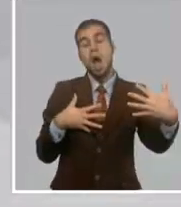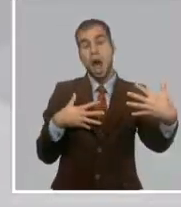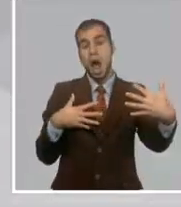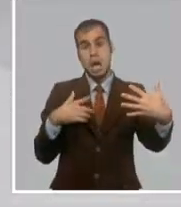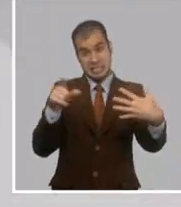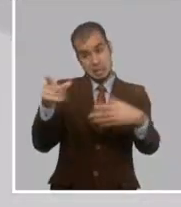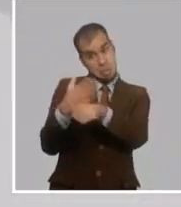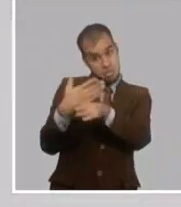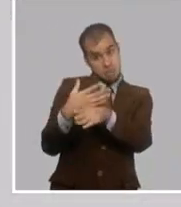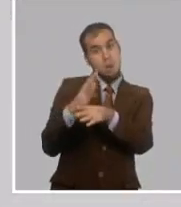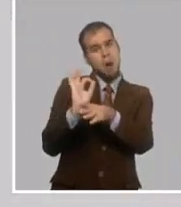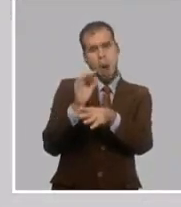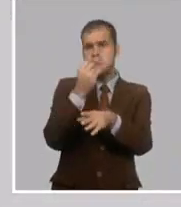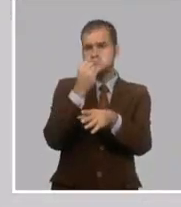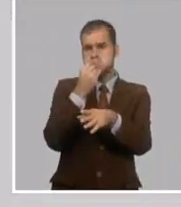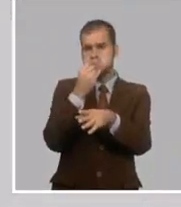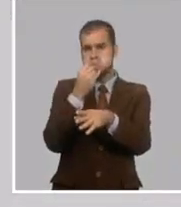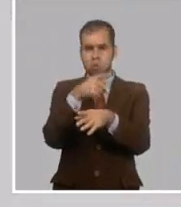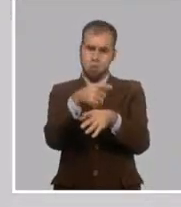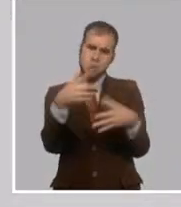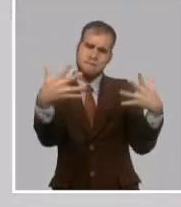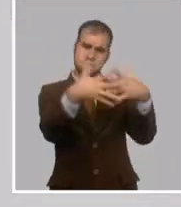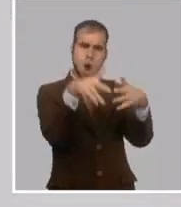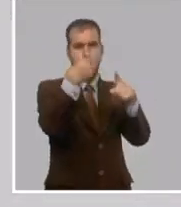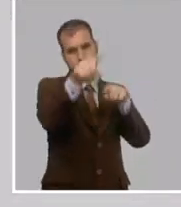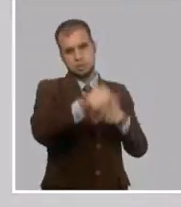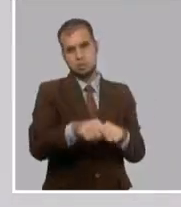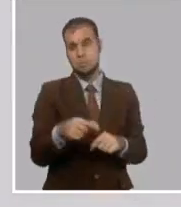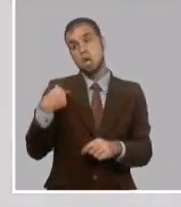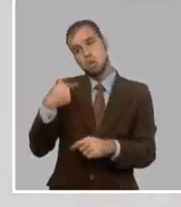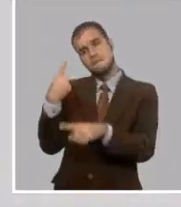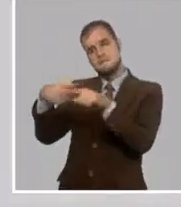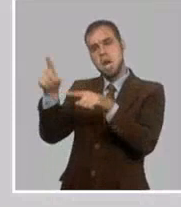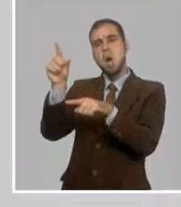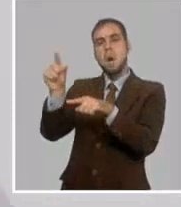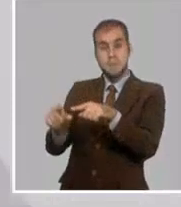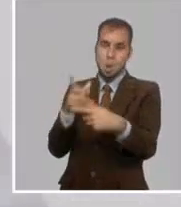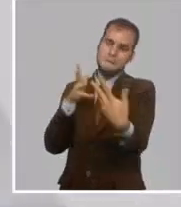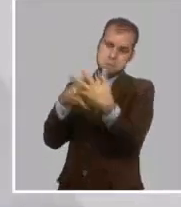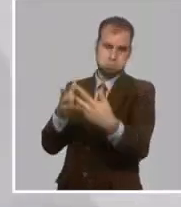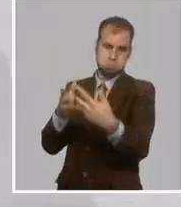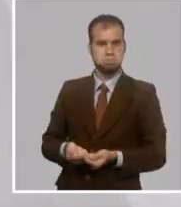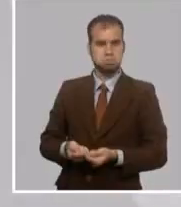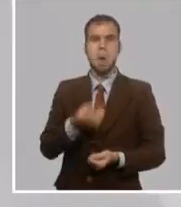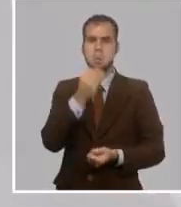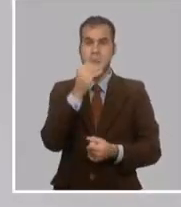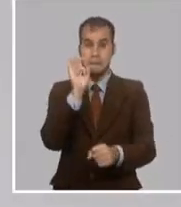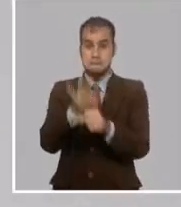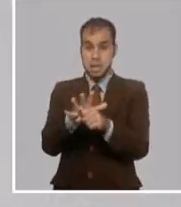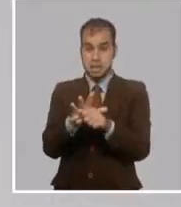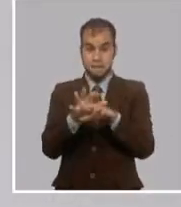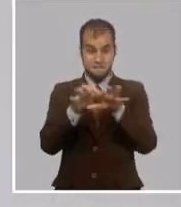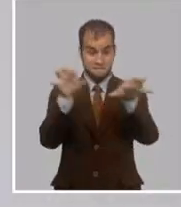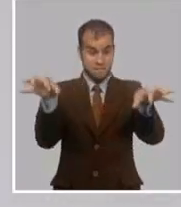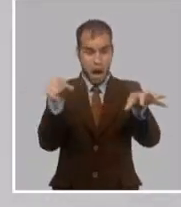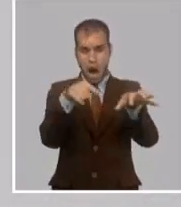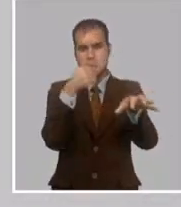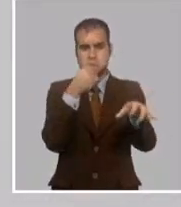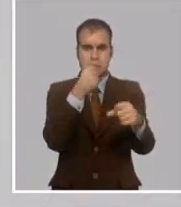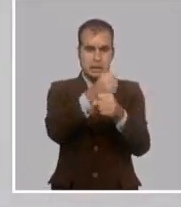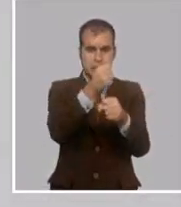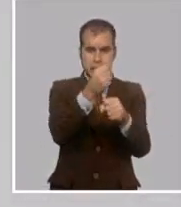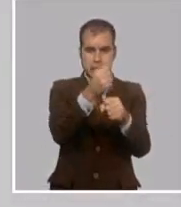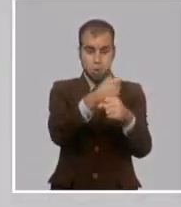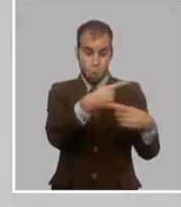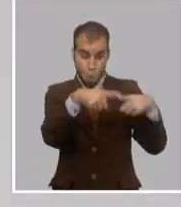louis y tú te reúnes con anna y hacen club y empiezan a trabajar juntos en función de partir